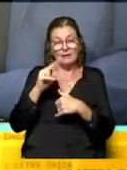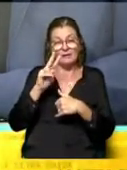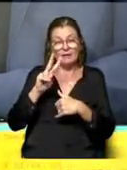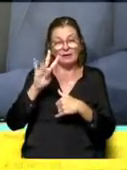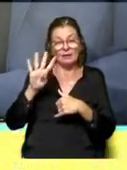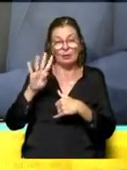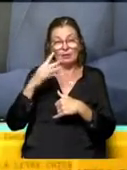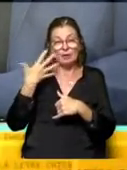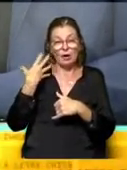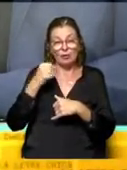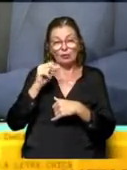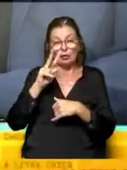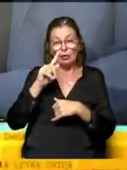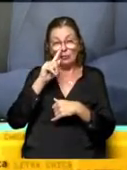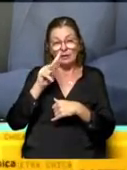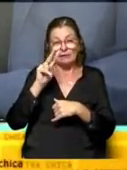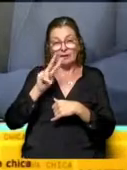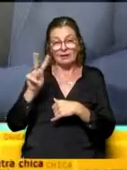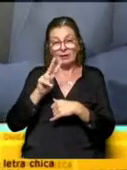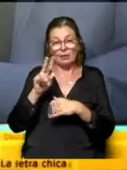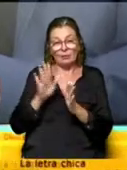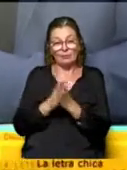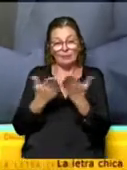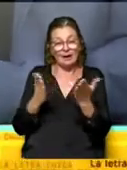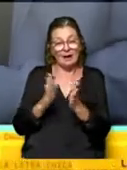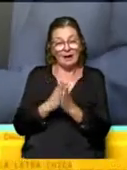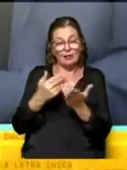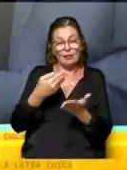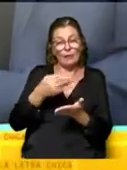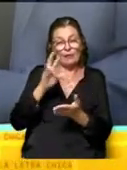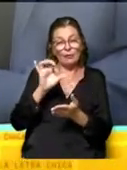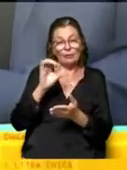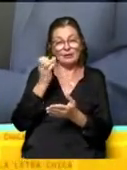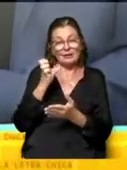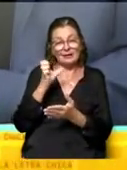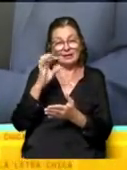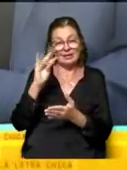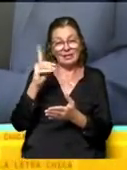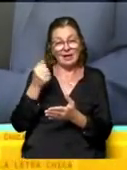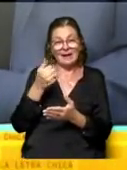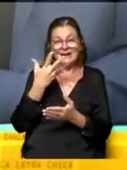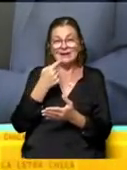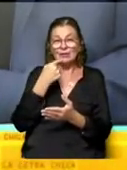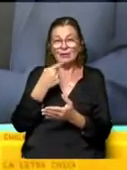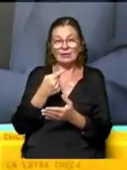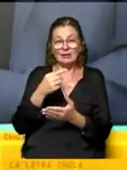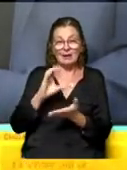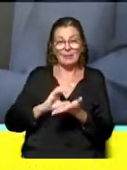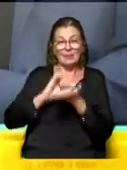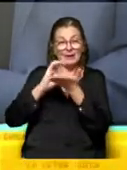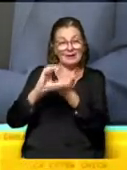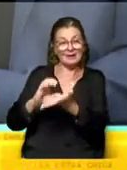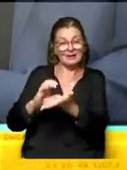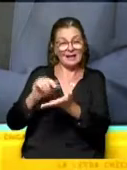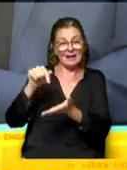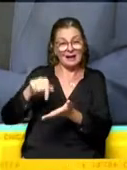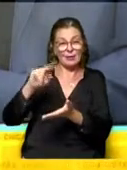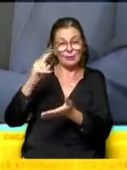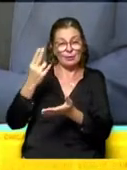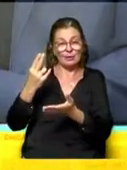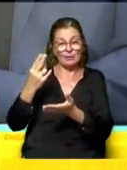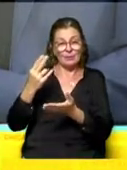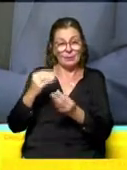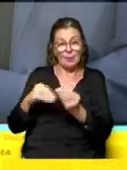de agosto del 2022 en el semanario Búsqueda, lo que quiero decir para que la ciudadanía entienda, las transferencias monetarias en este país, por más que se